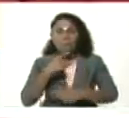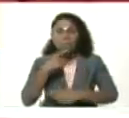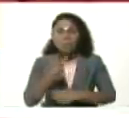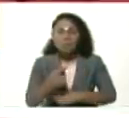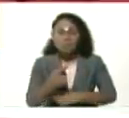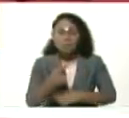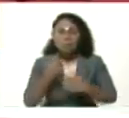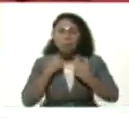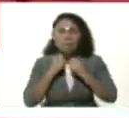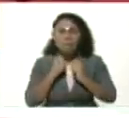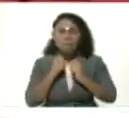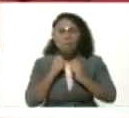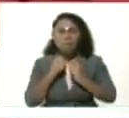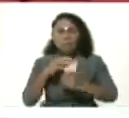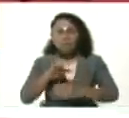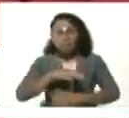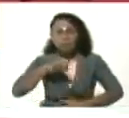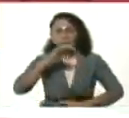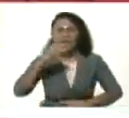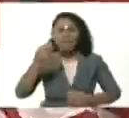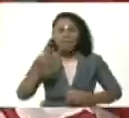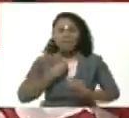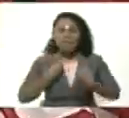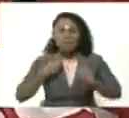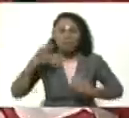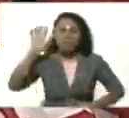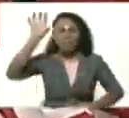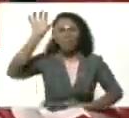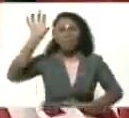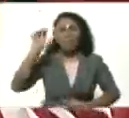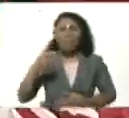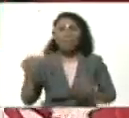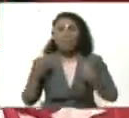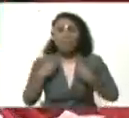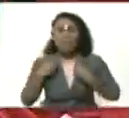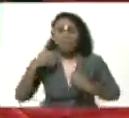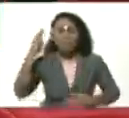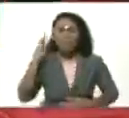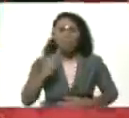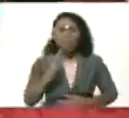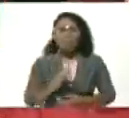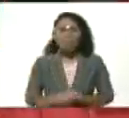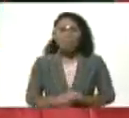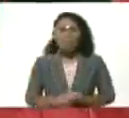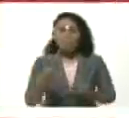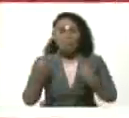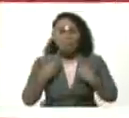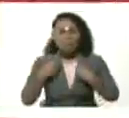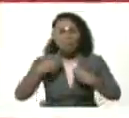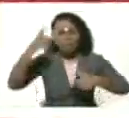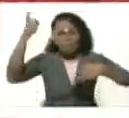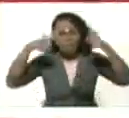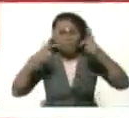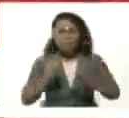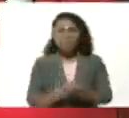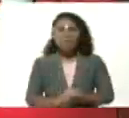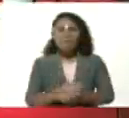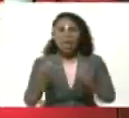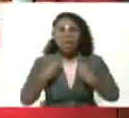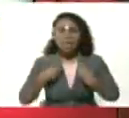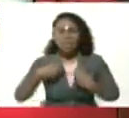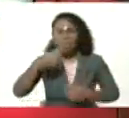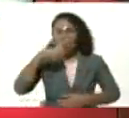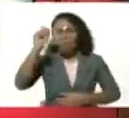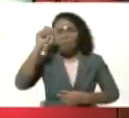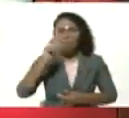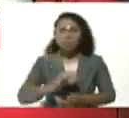con Aristóbulo desde el alma, ¡que viva la patria! ¡Que viva Bolívar! ¡Que viva! ¡Que viva Chávez! ¡Que viva,